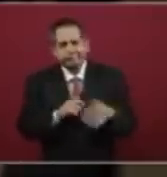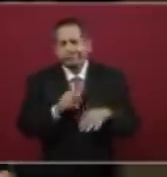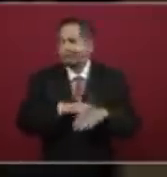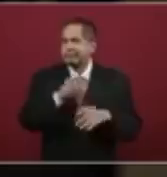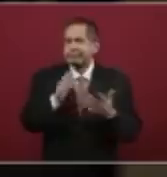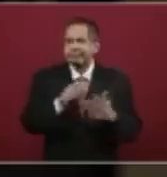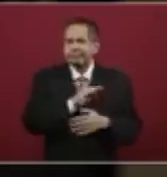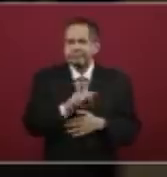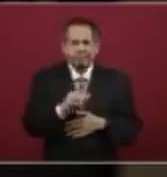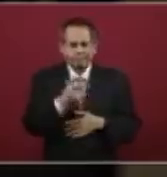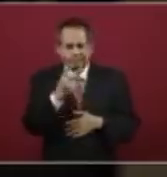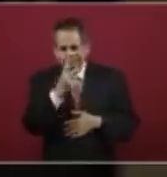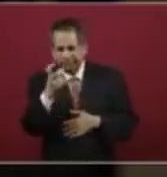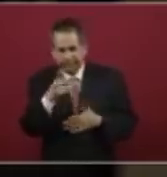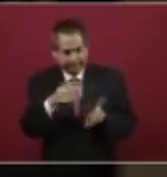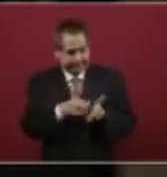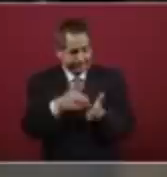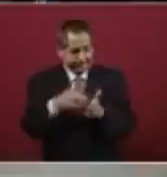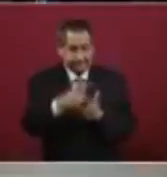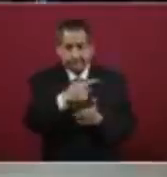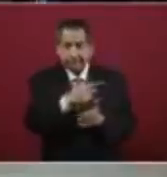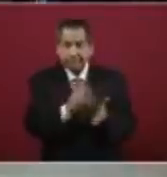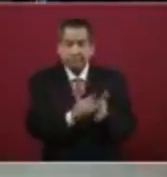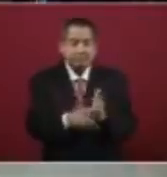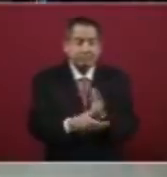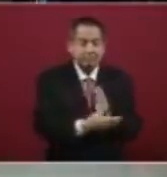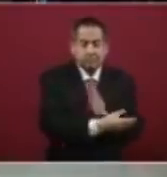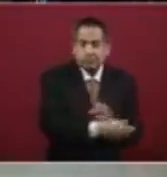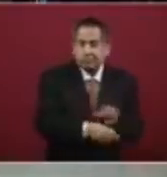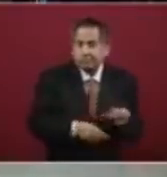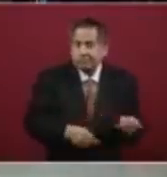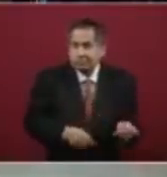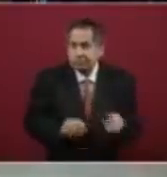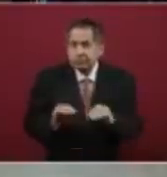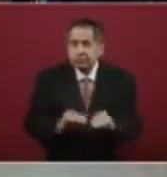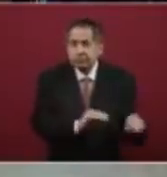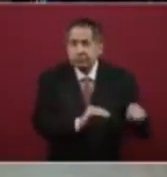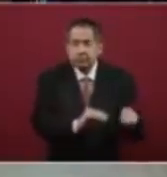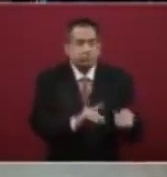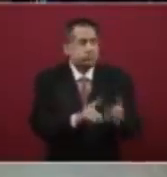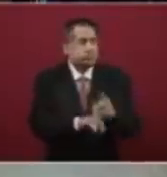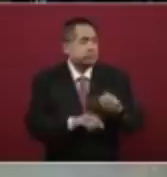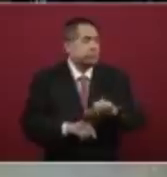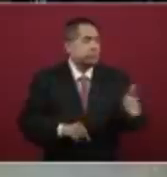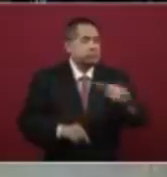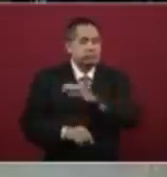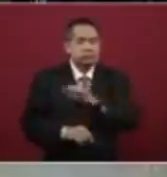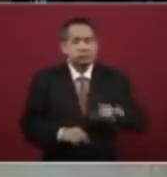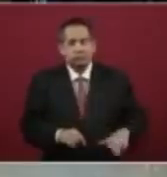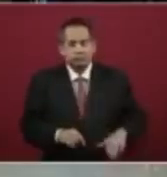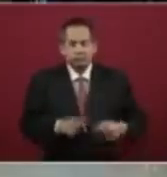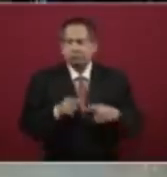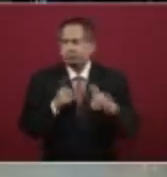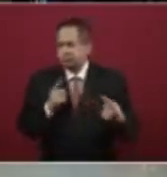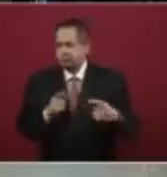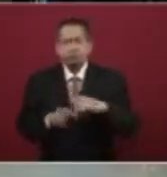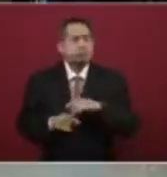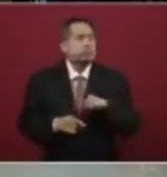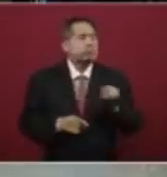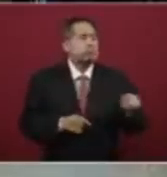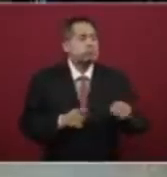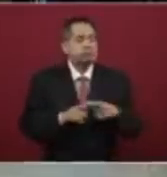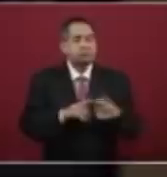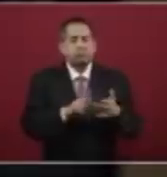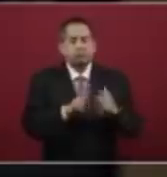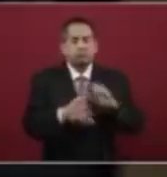o cerca de 200 millones de pesos que pudieron haberse movido a candidatos que eran los opositores a la